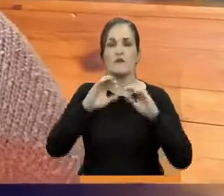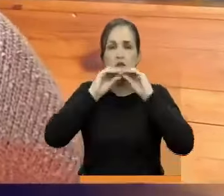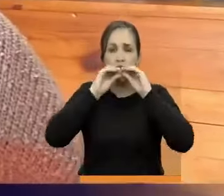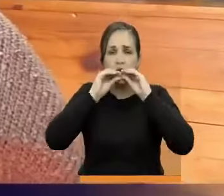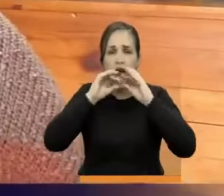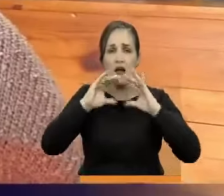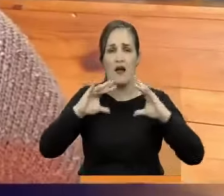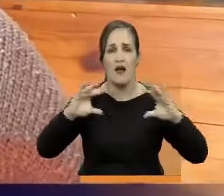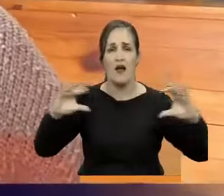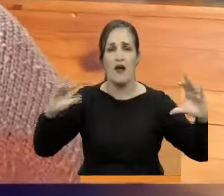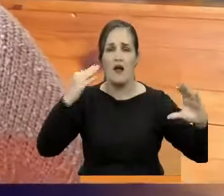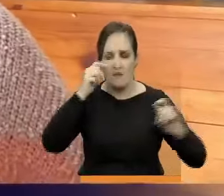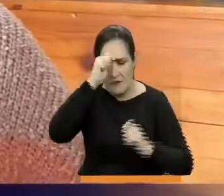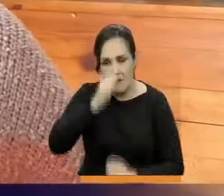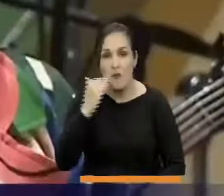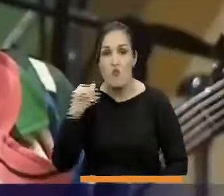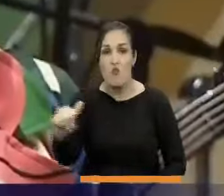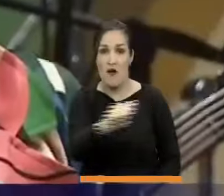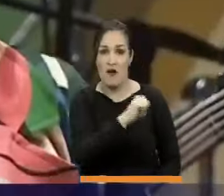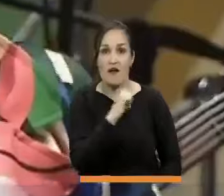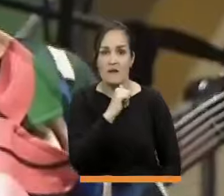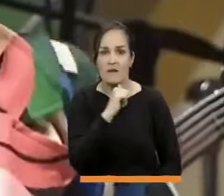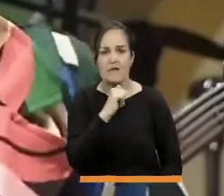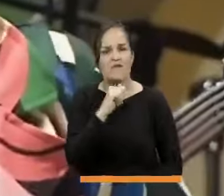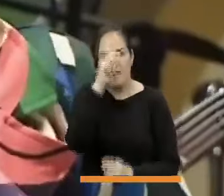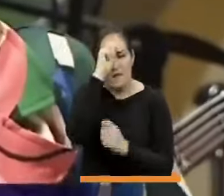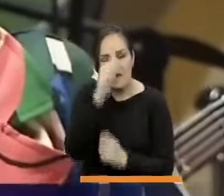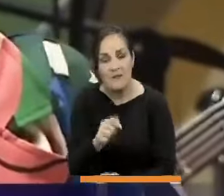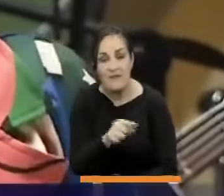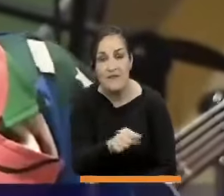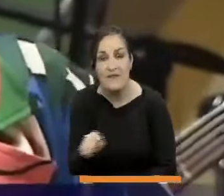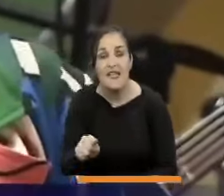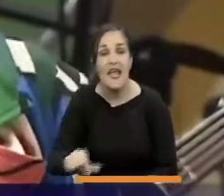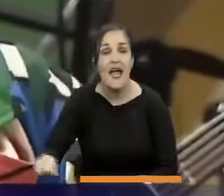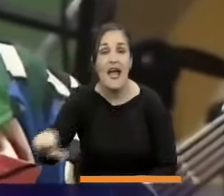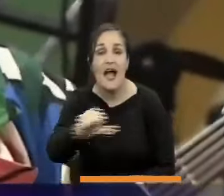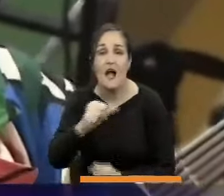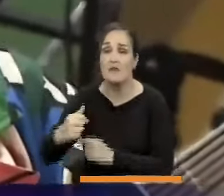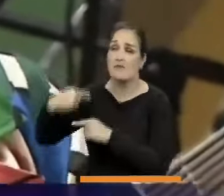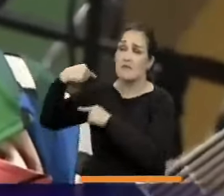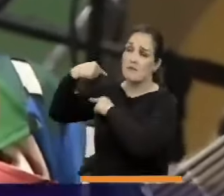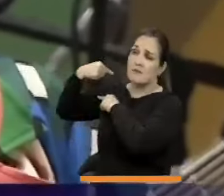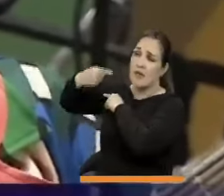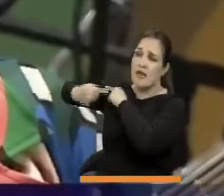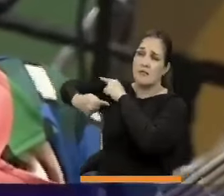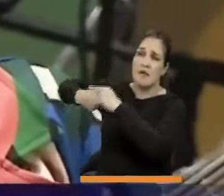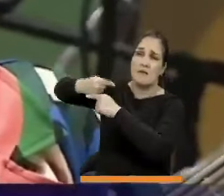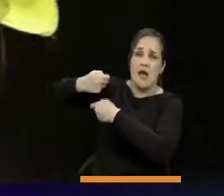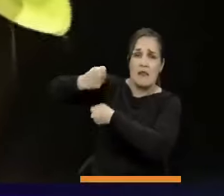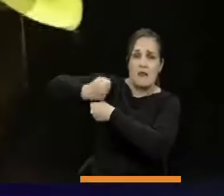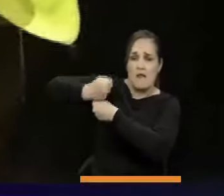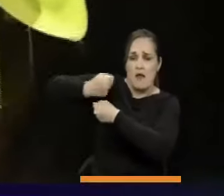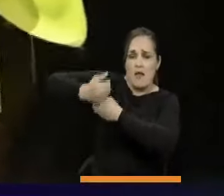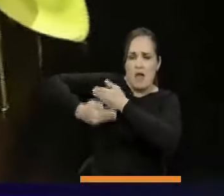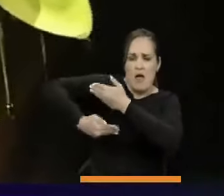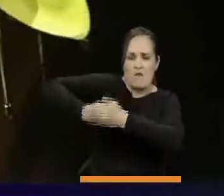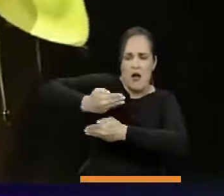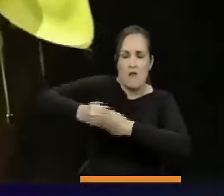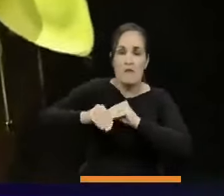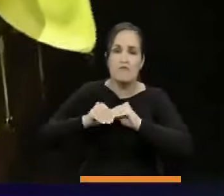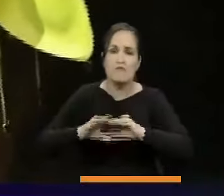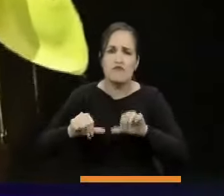homenaje a todas esas mujeres que a través del tiempo, con su trabajo invaluable, han